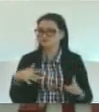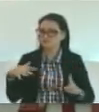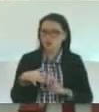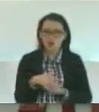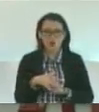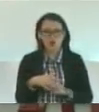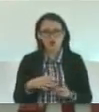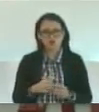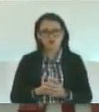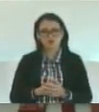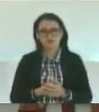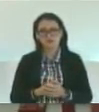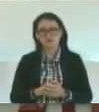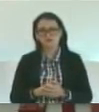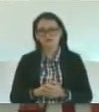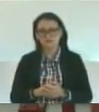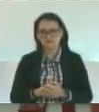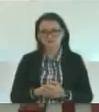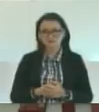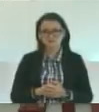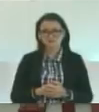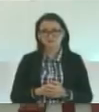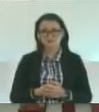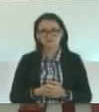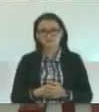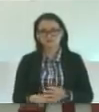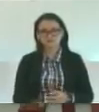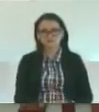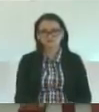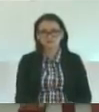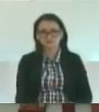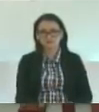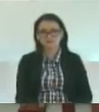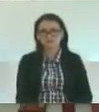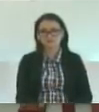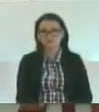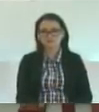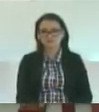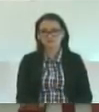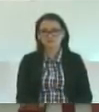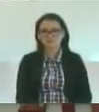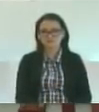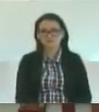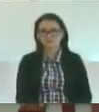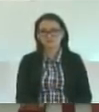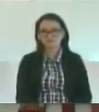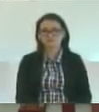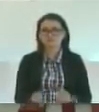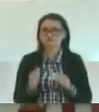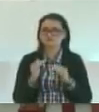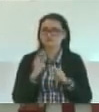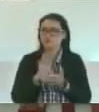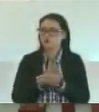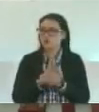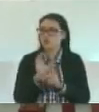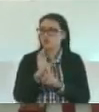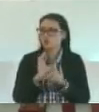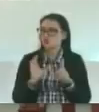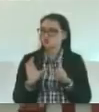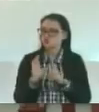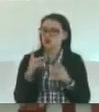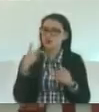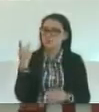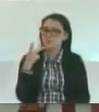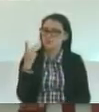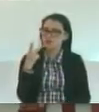criterios a trocha y mocha? No. La civilización y la cultura y la política